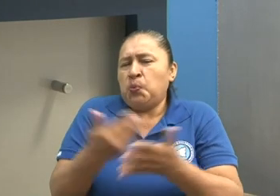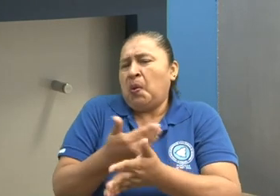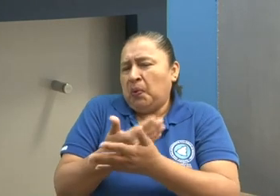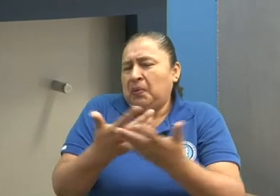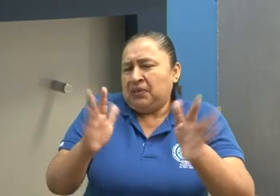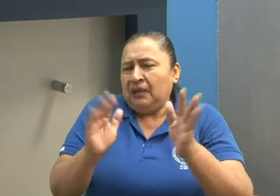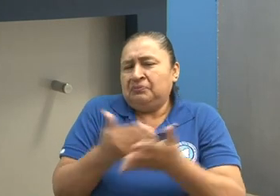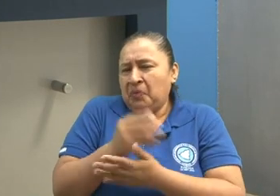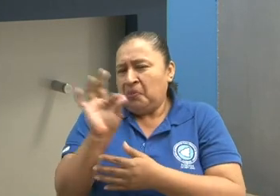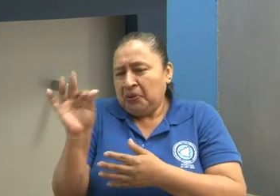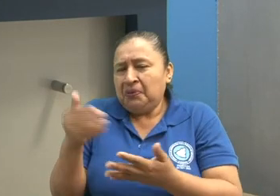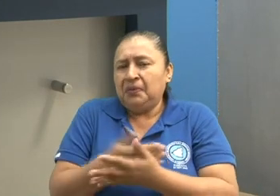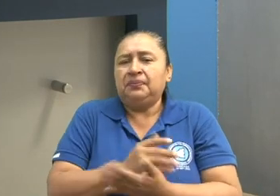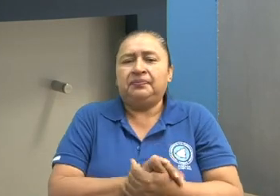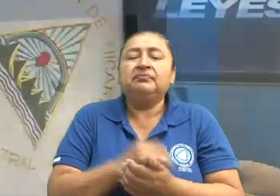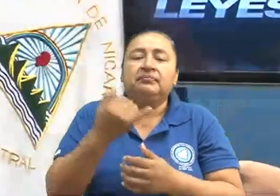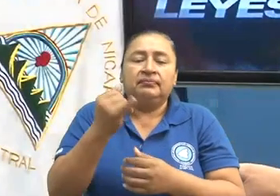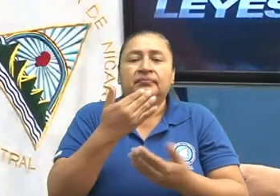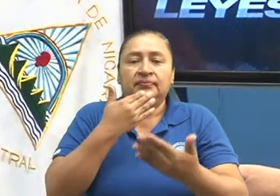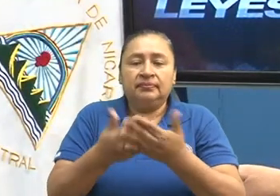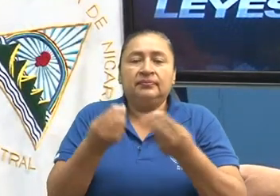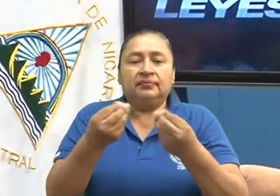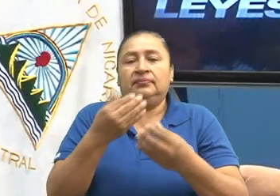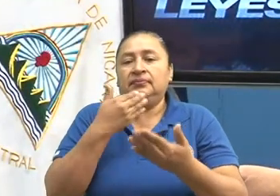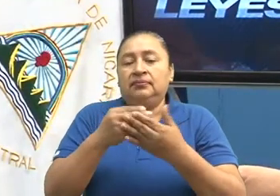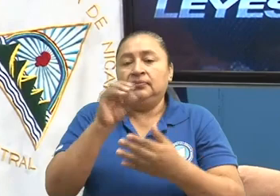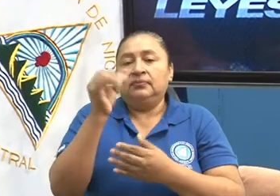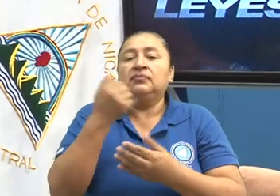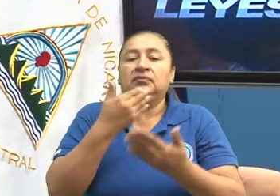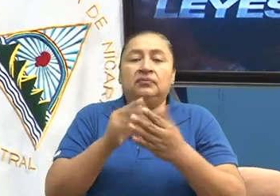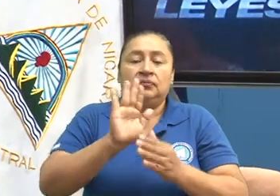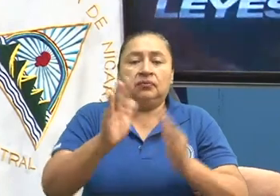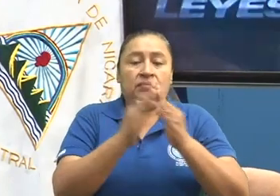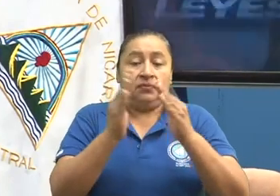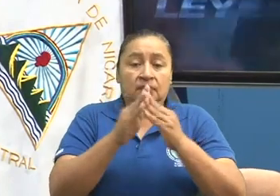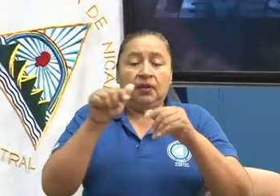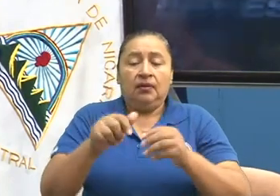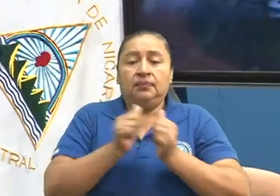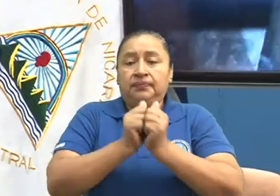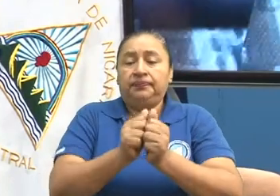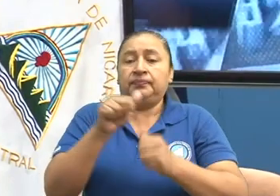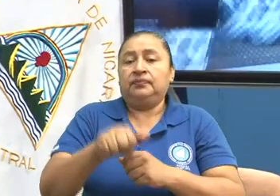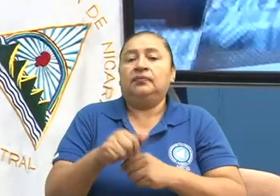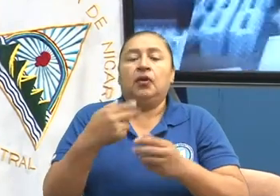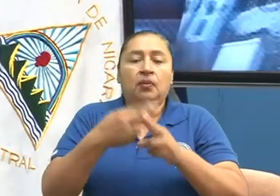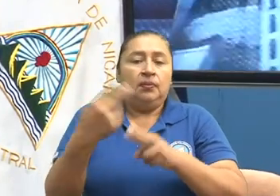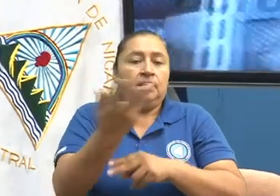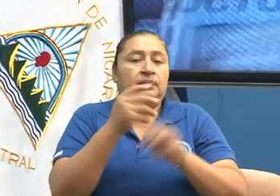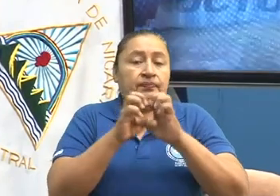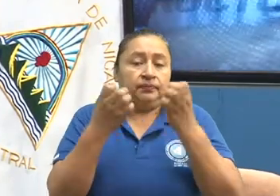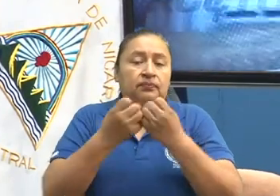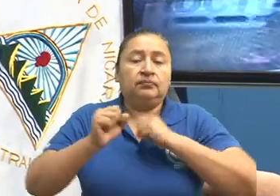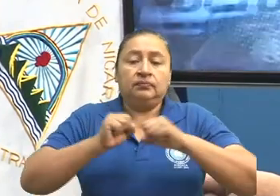ya. Ya, sí. Así es. Claro que sí. Muchísimas gracias, Oscar. Y usted que esté en su hogar también, muchísimas gracias por habernos acompañado. A nombre de todo el equipo